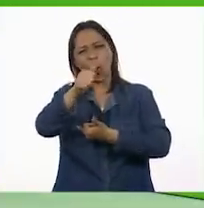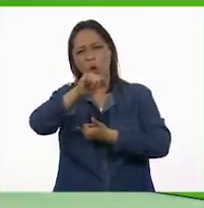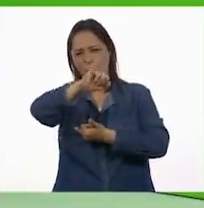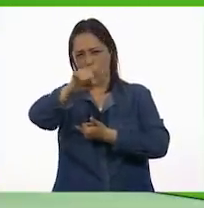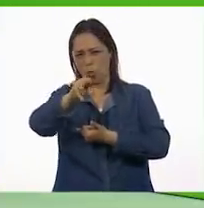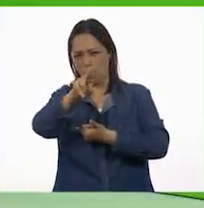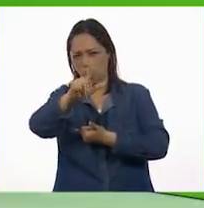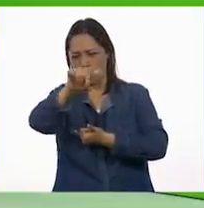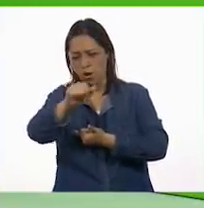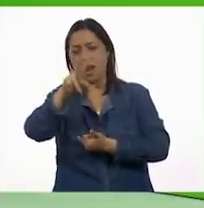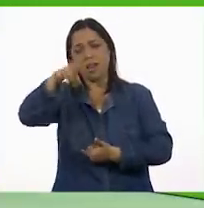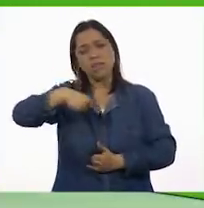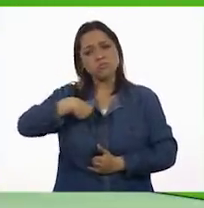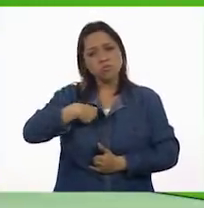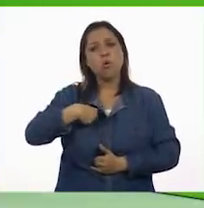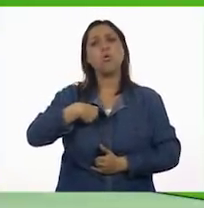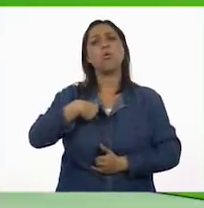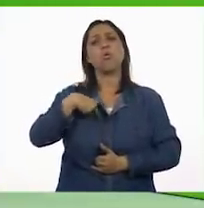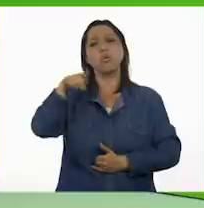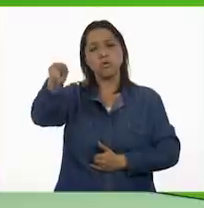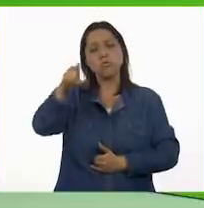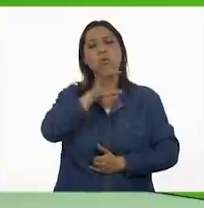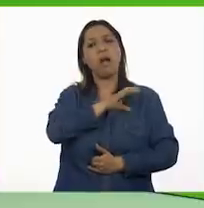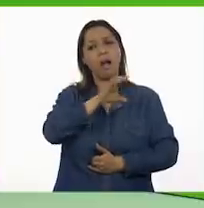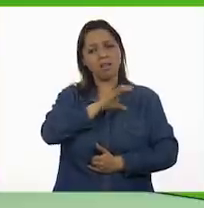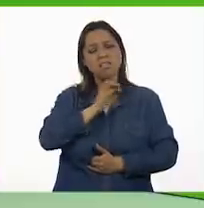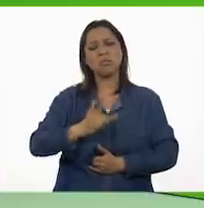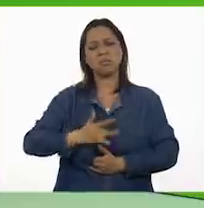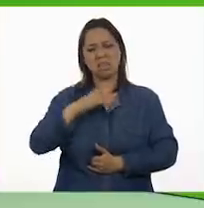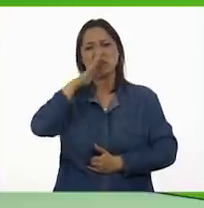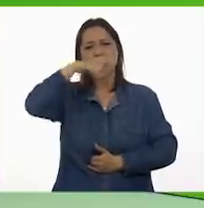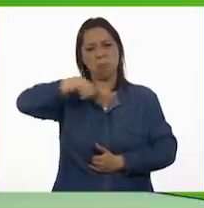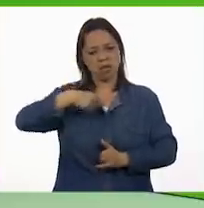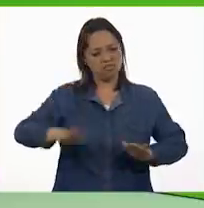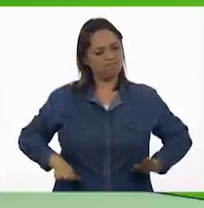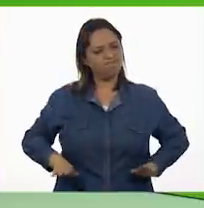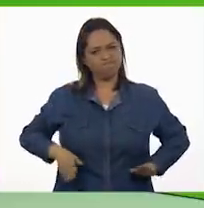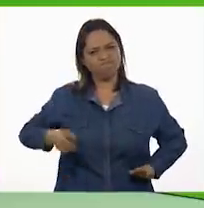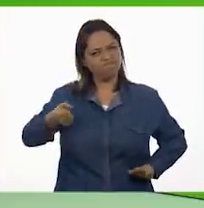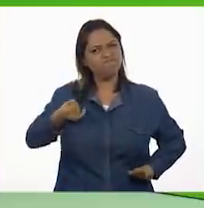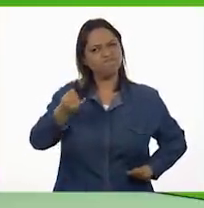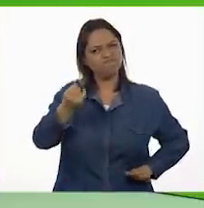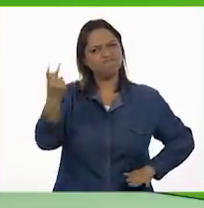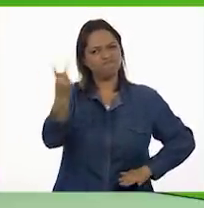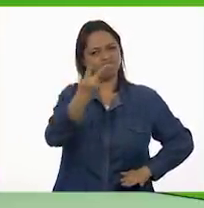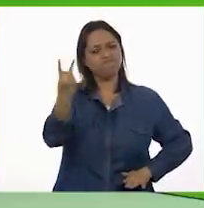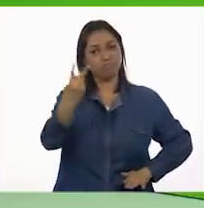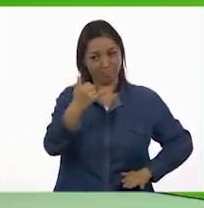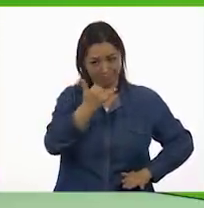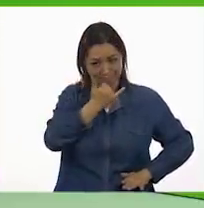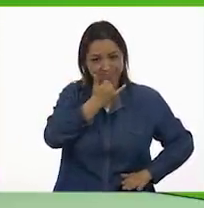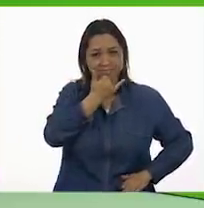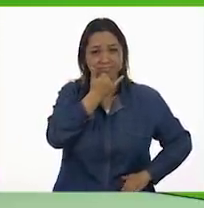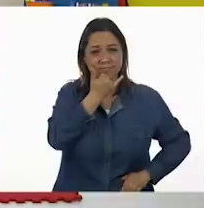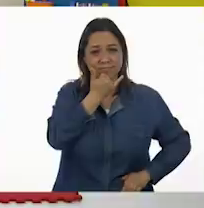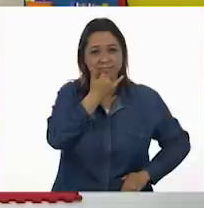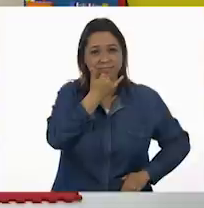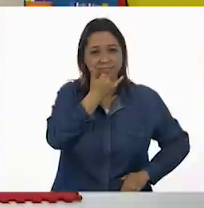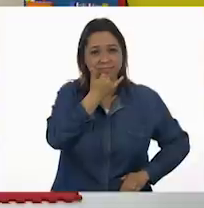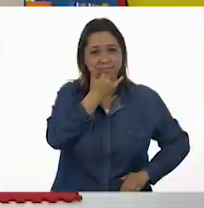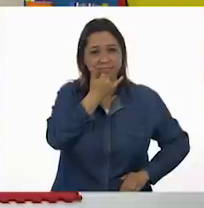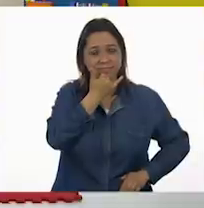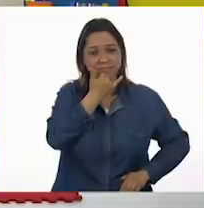quiero que sepas que te quiero mucho y me siento mal por haberme portado así con ustedes. ¿Me disculpas?